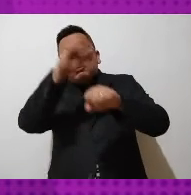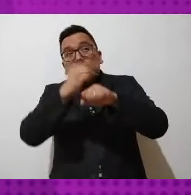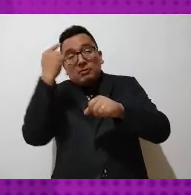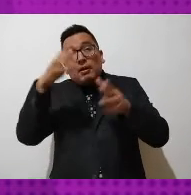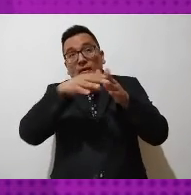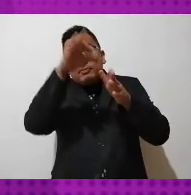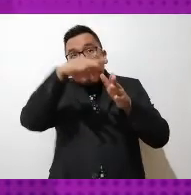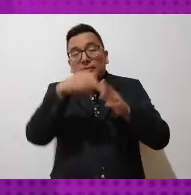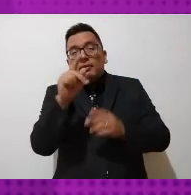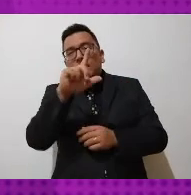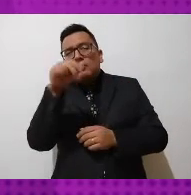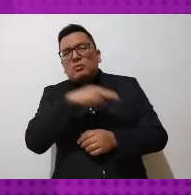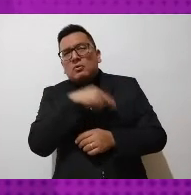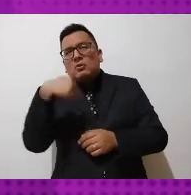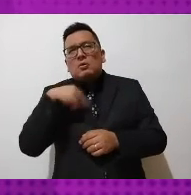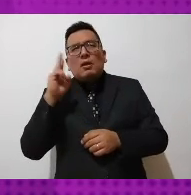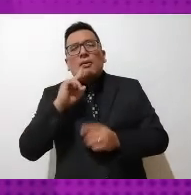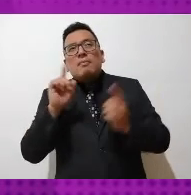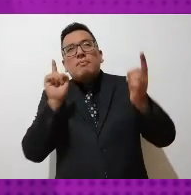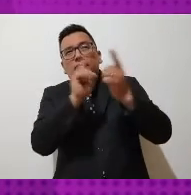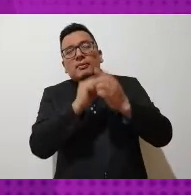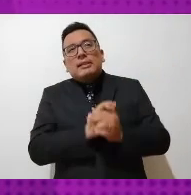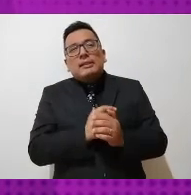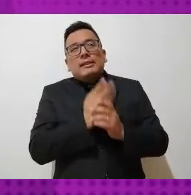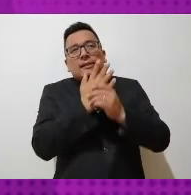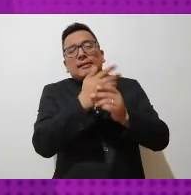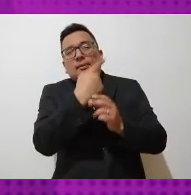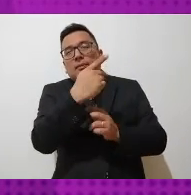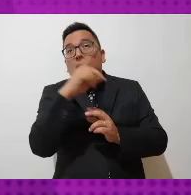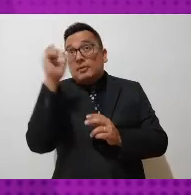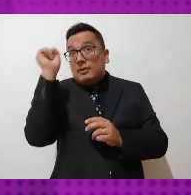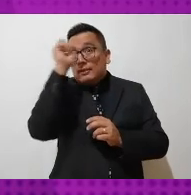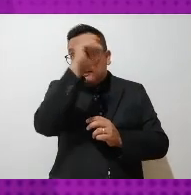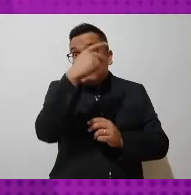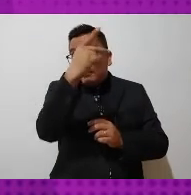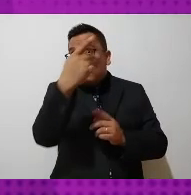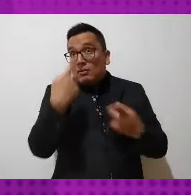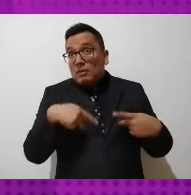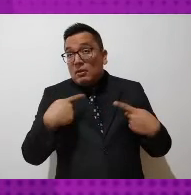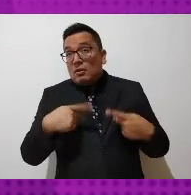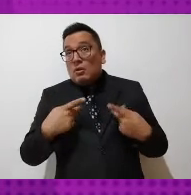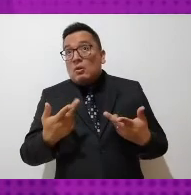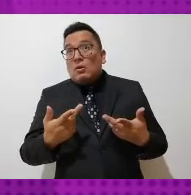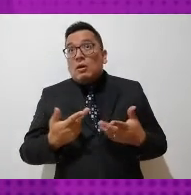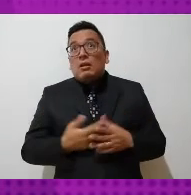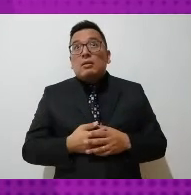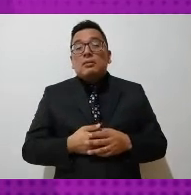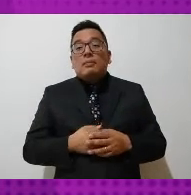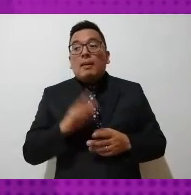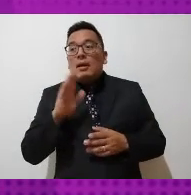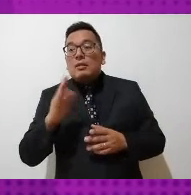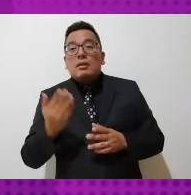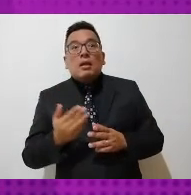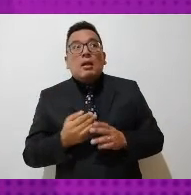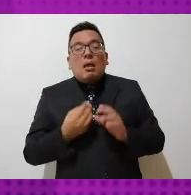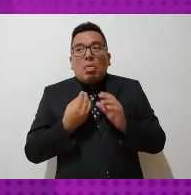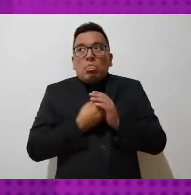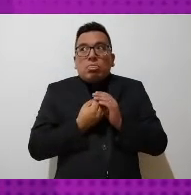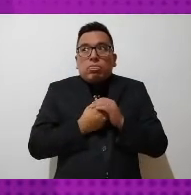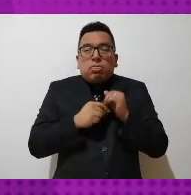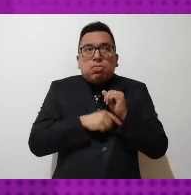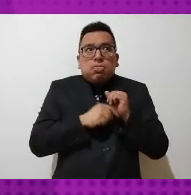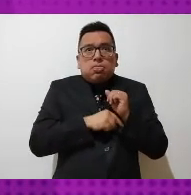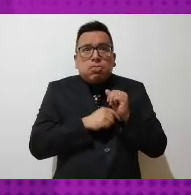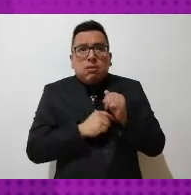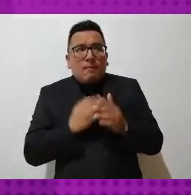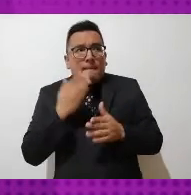ya escuchando a la comunidad migrante, nos dicen qué difícil es que el migrante salga de la subcultura, del escondite,